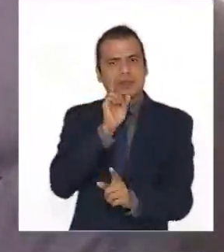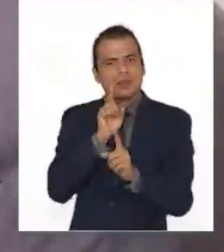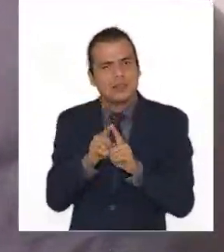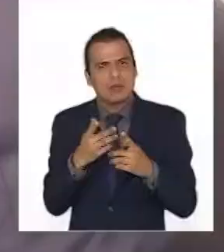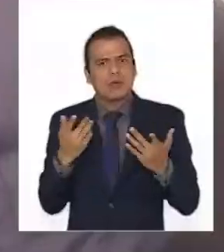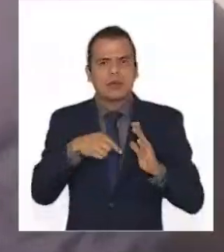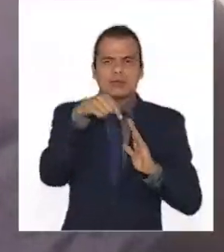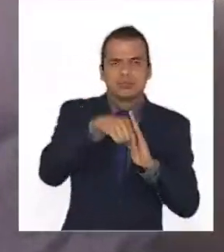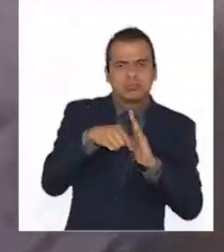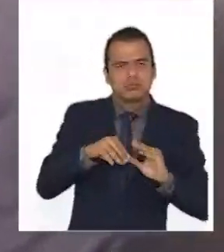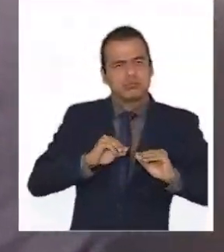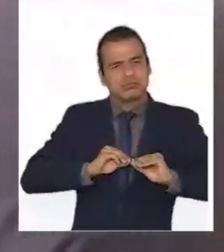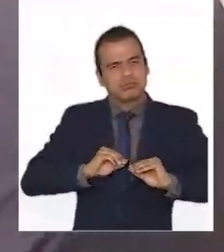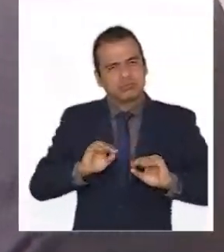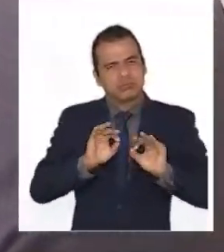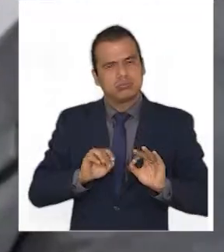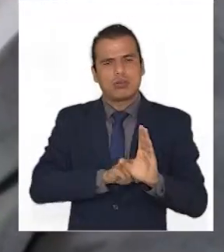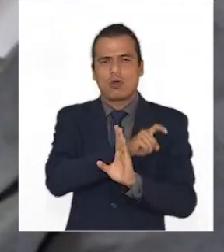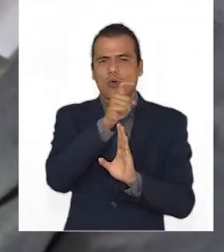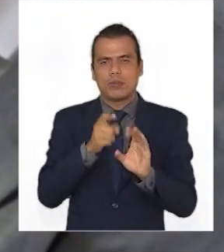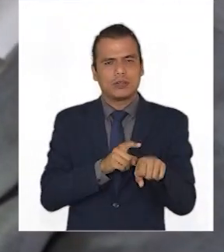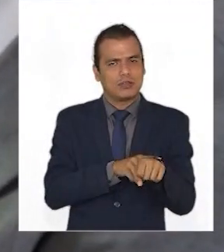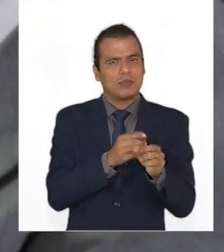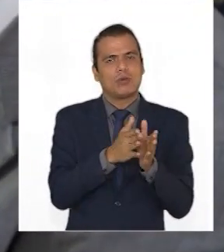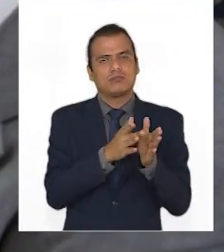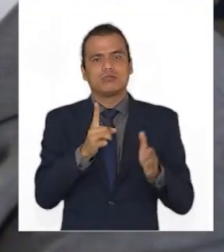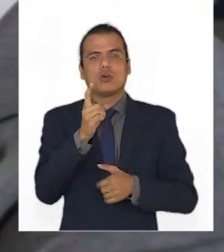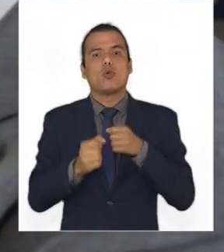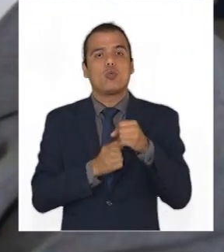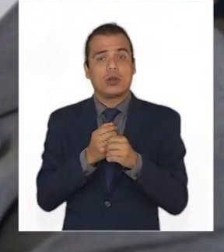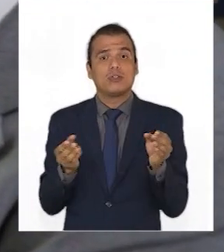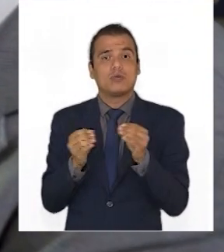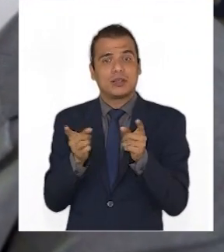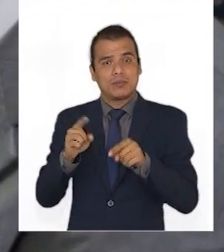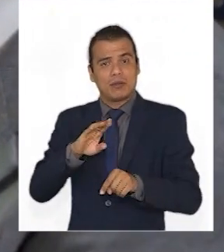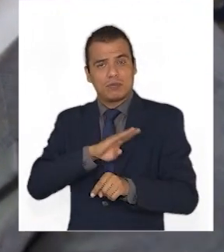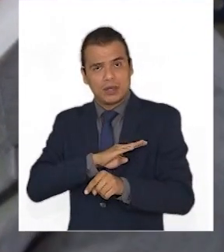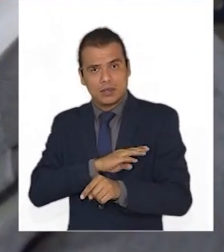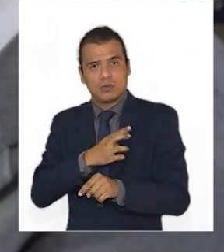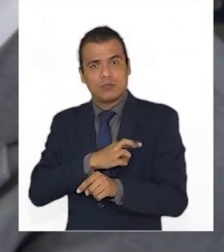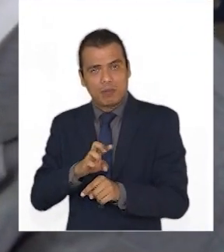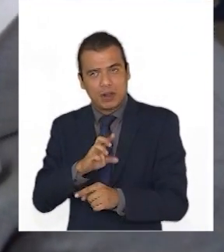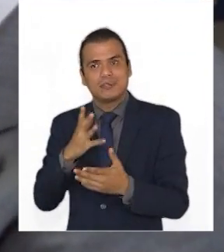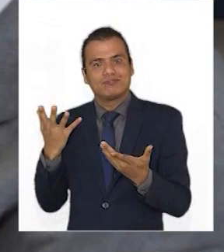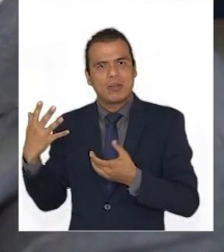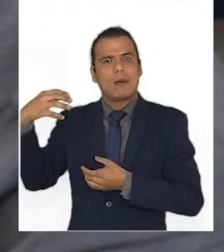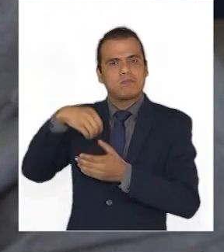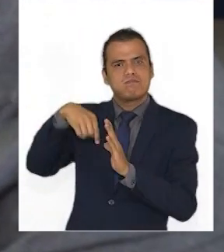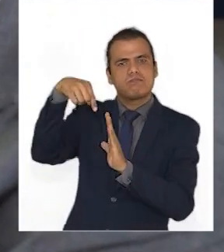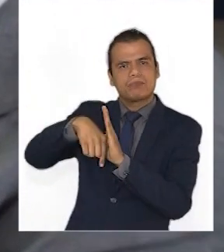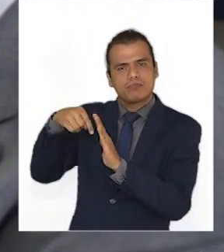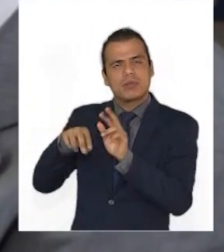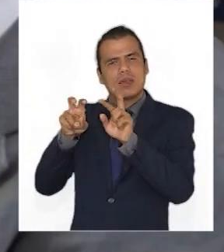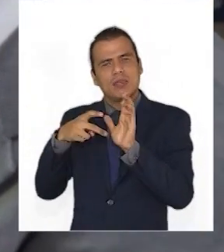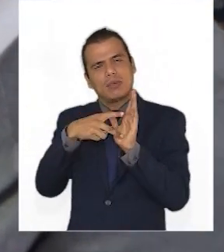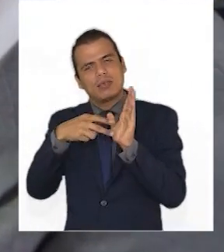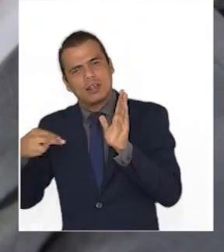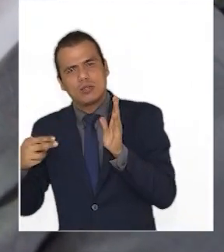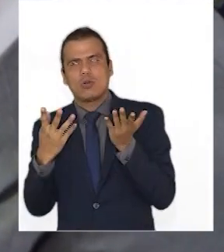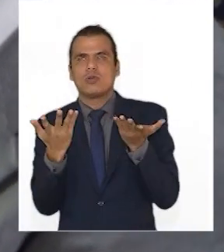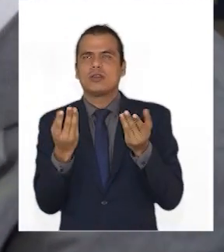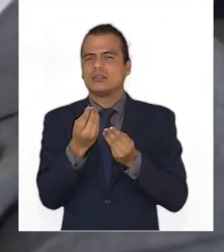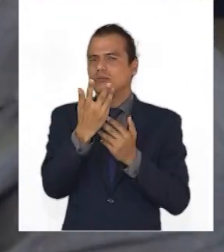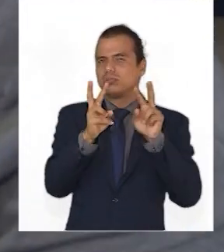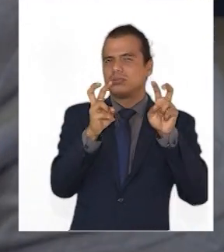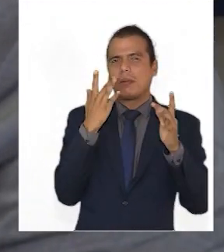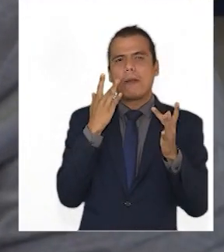empleabilidad, hacia temas técnicos y tecnológicos y sectores donde hay empleo, como el sector digital, como el sector de las tecnologías TIC, como